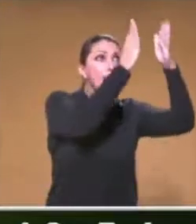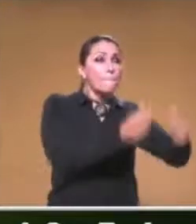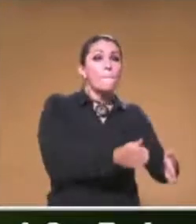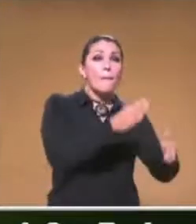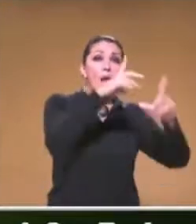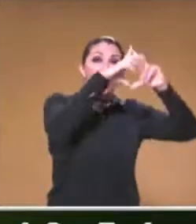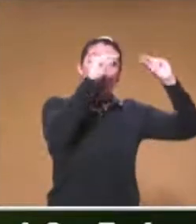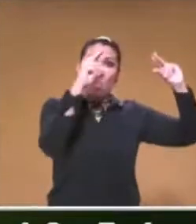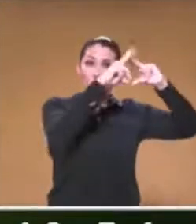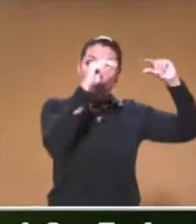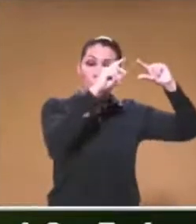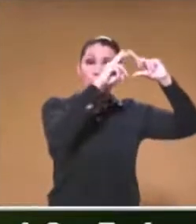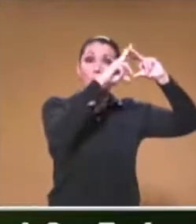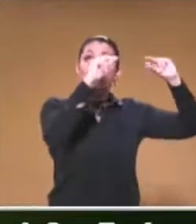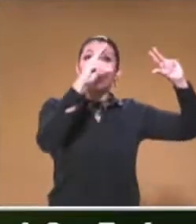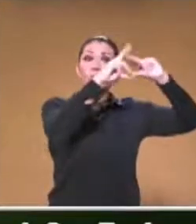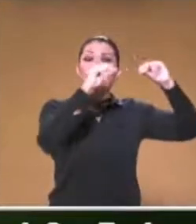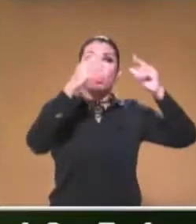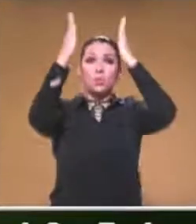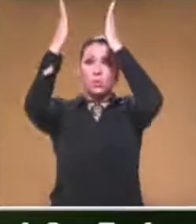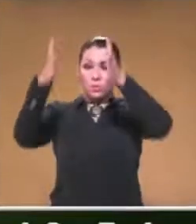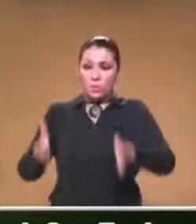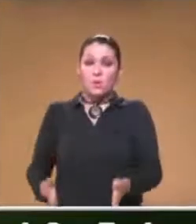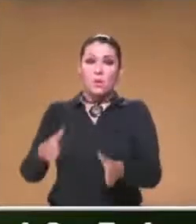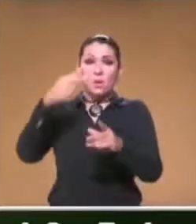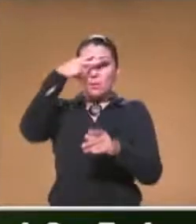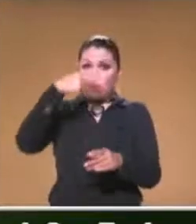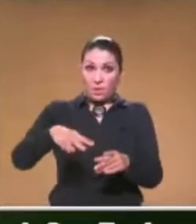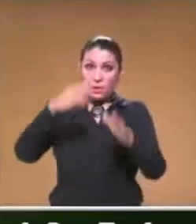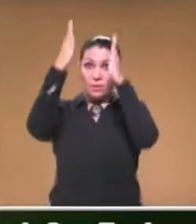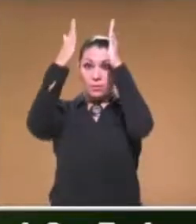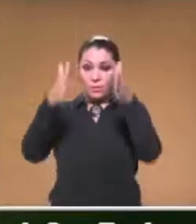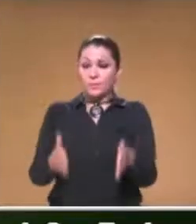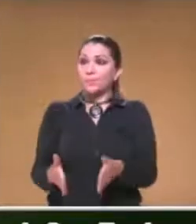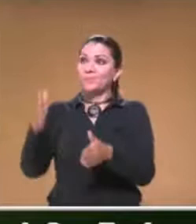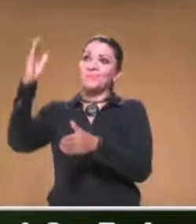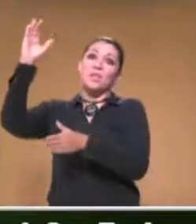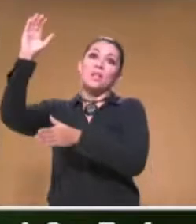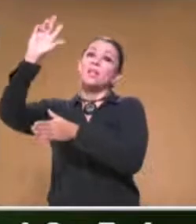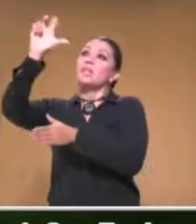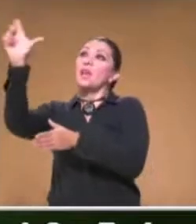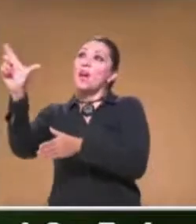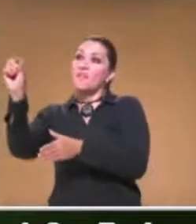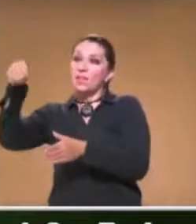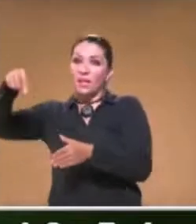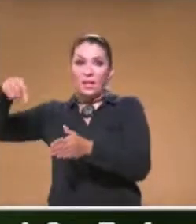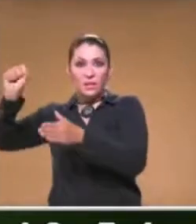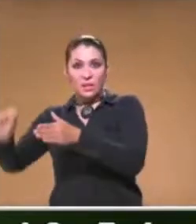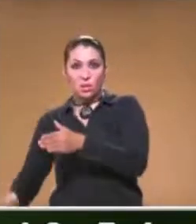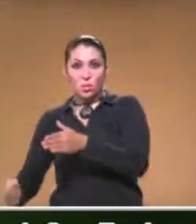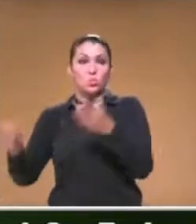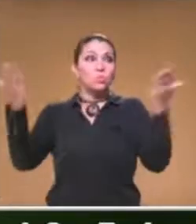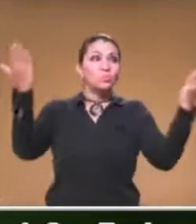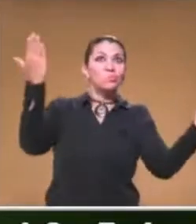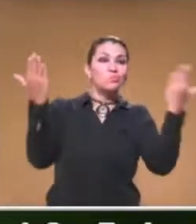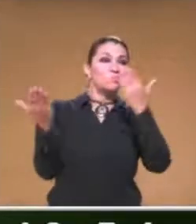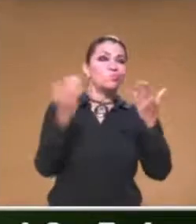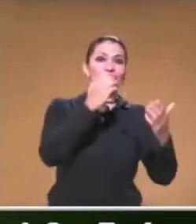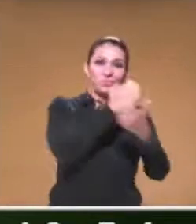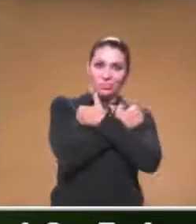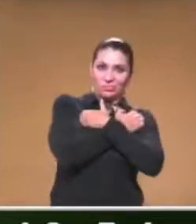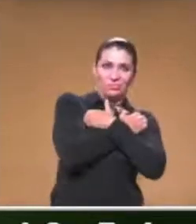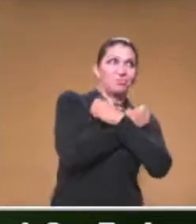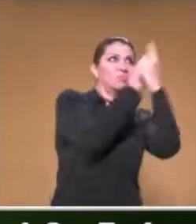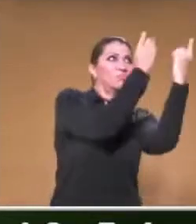la de México y la de Sudáfrica. ¿Ves la diferencia? Educación, revisa la barra de Noruega en